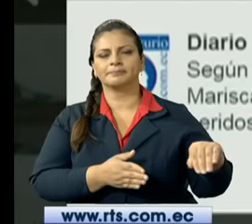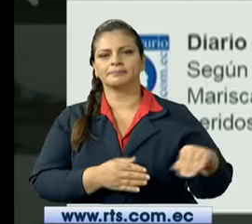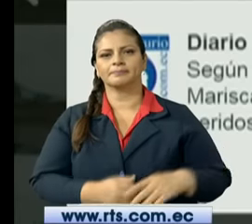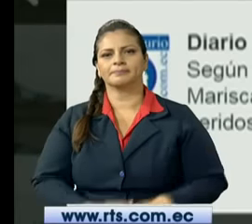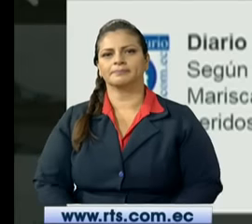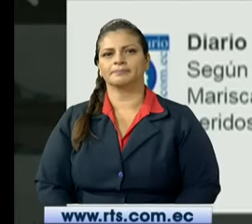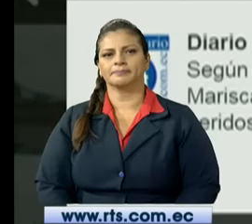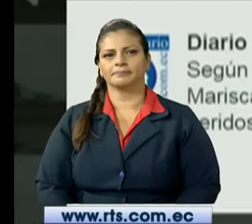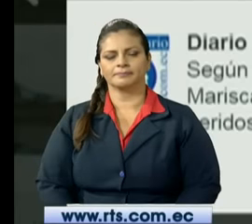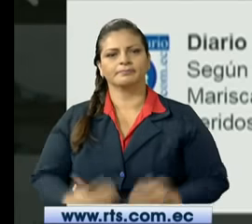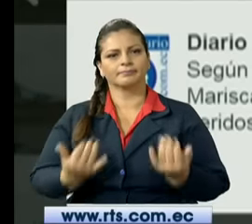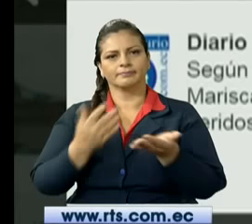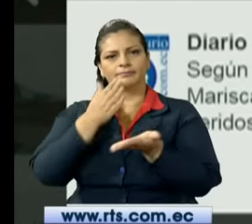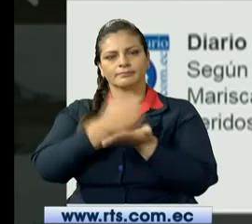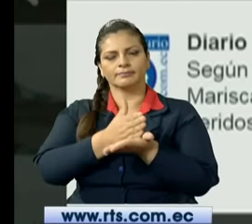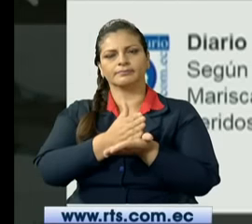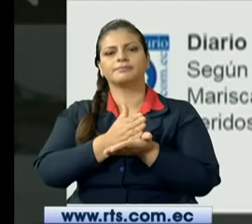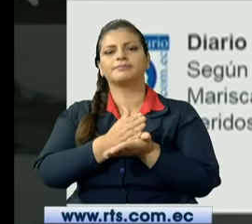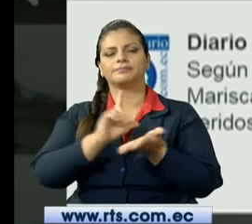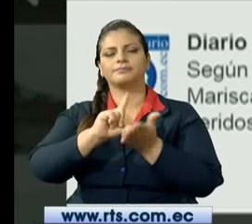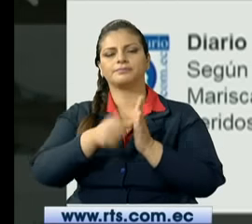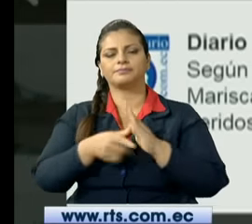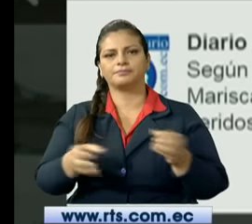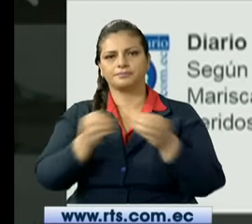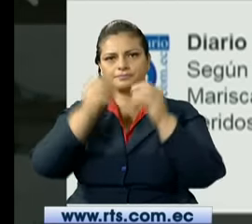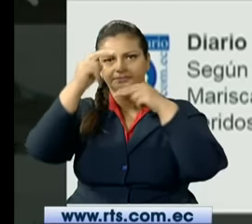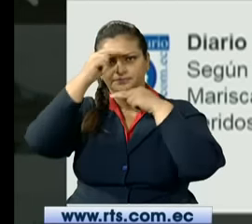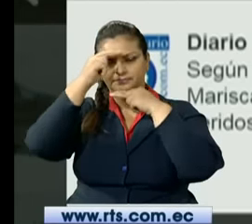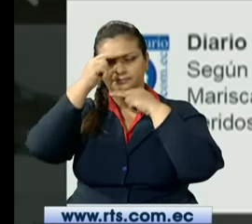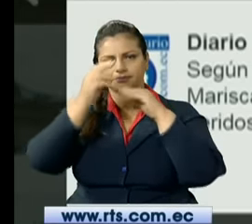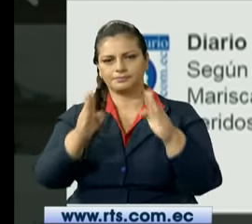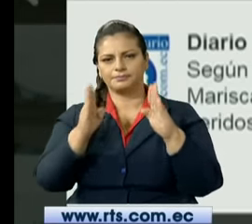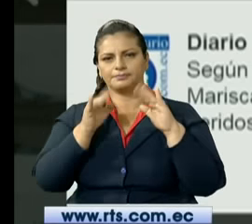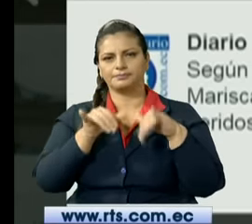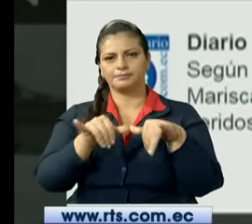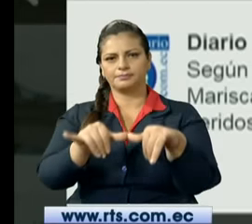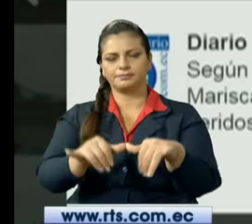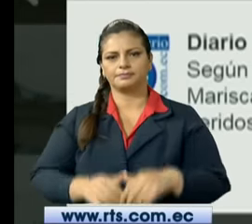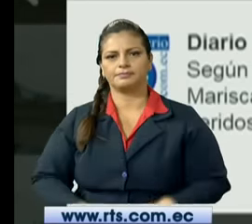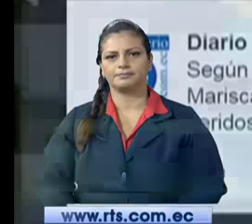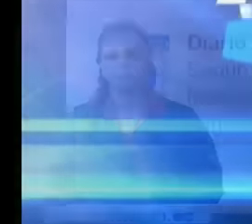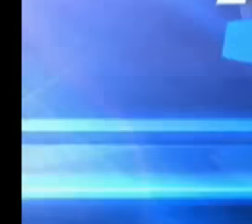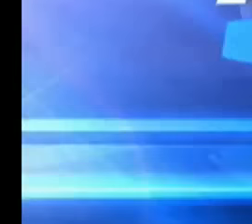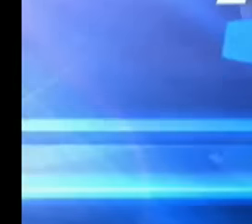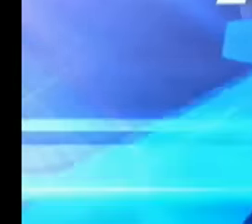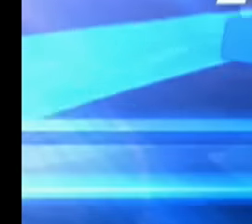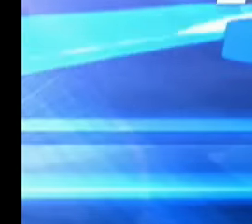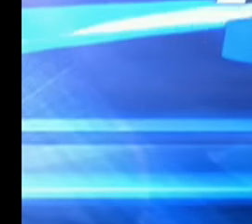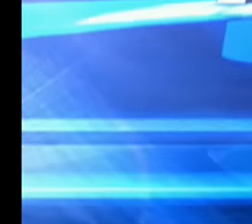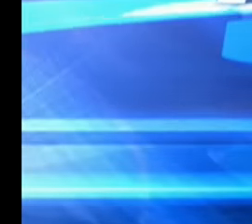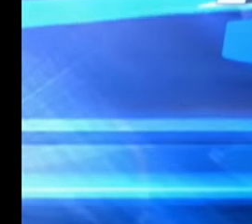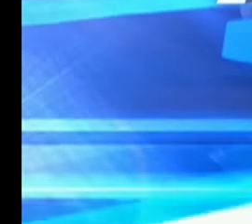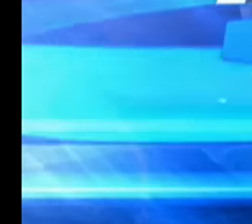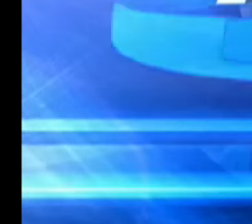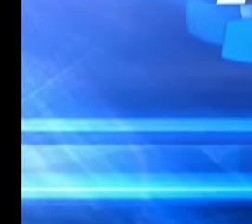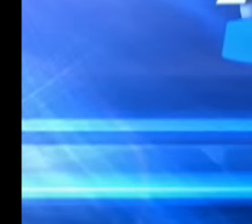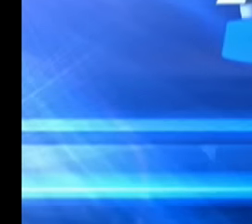noticia. Nos vamos a una pausa y regresamos con más noticias. Sigan en nuestra sintonía. Ya volvemos. En la mañana, la comunidad